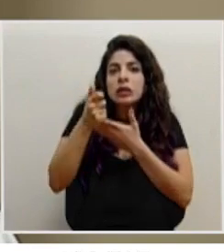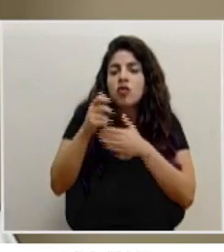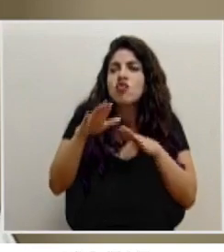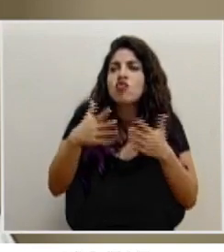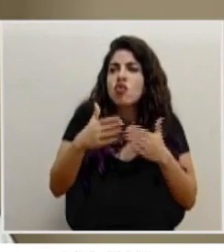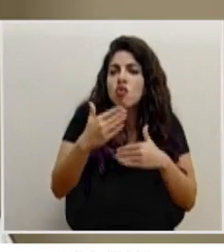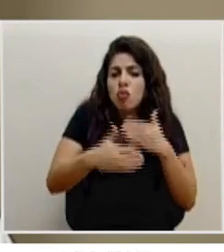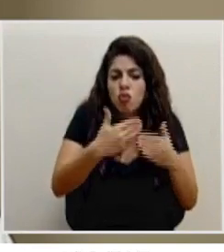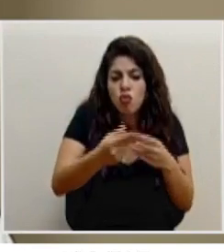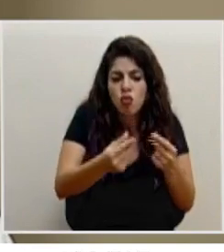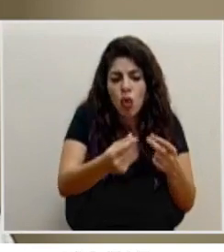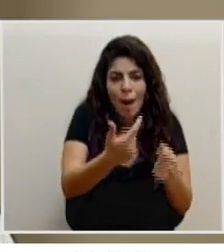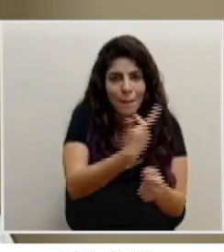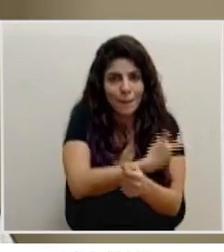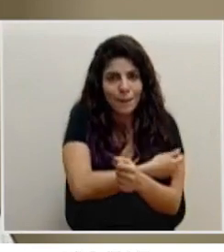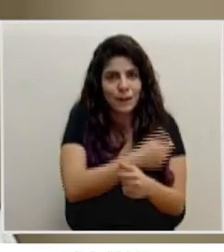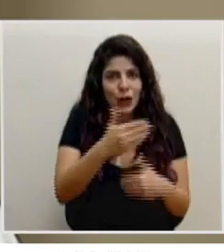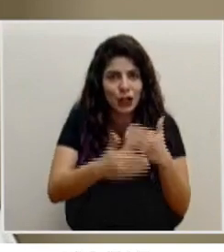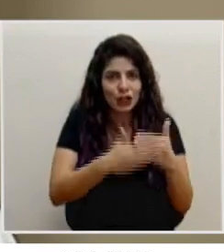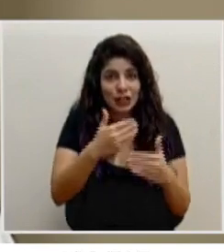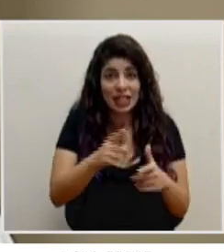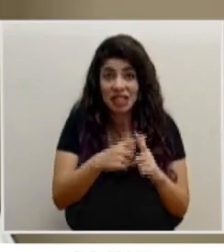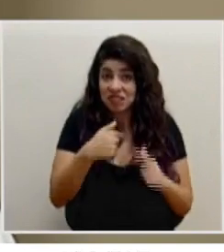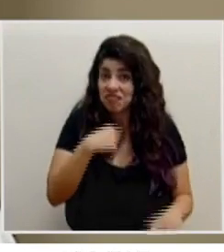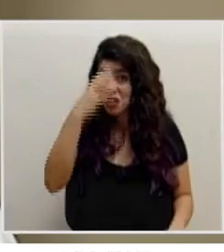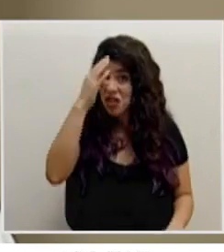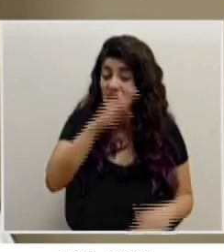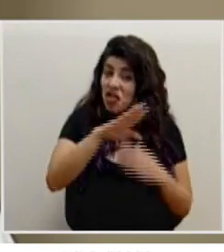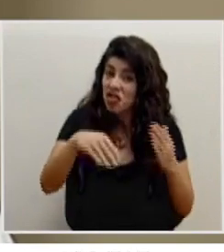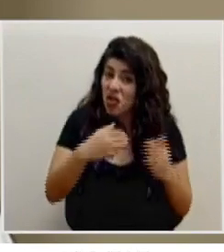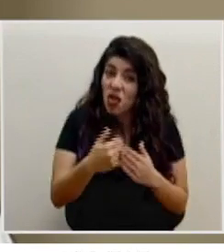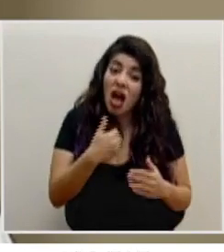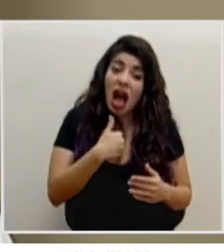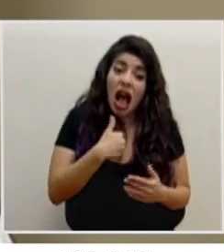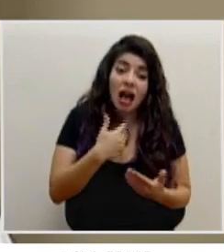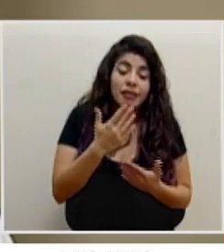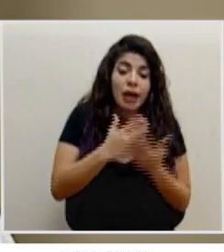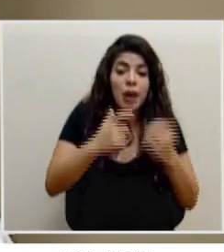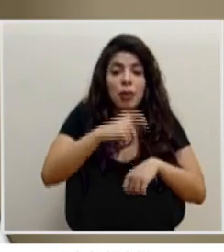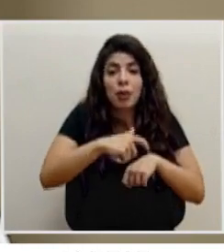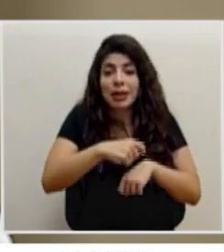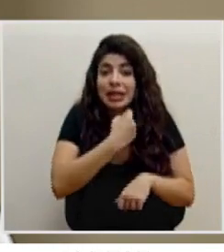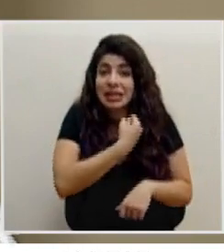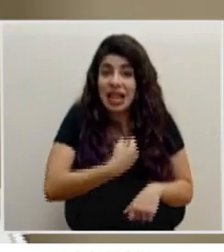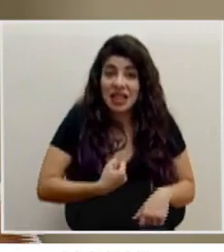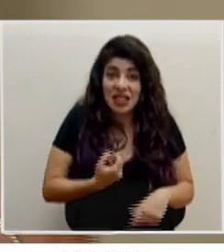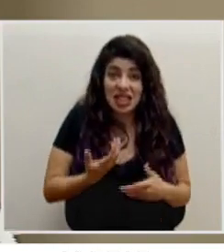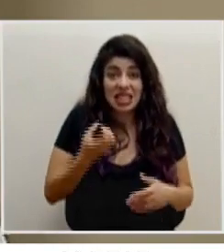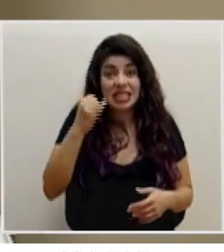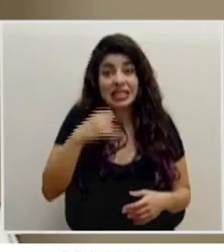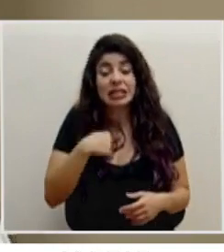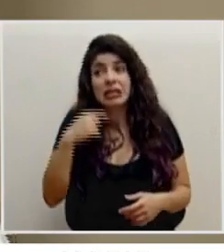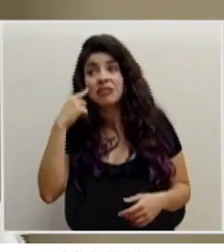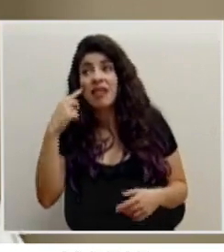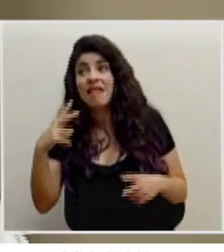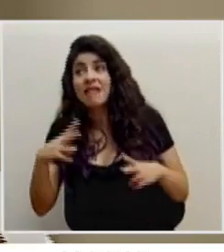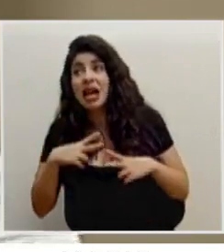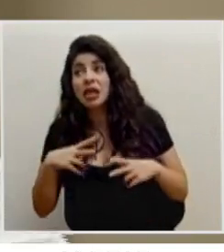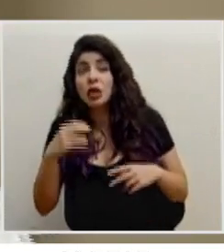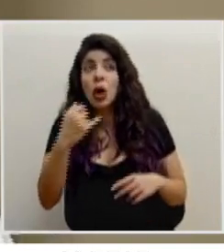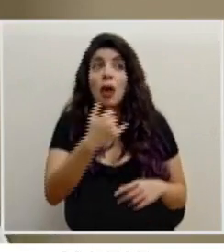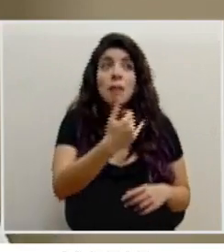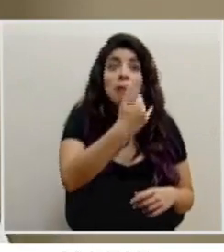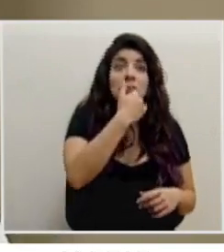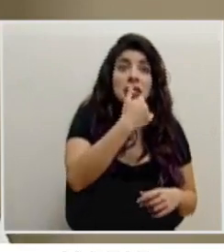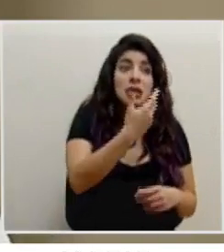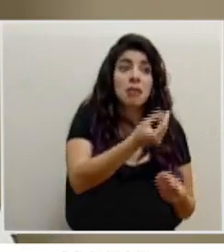estos procesos. Entonces yo creo que todos tenemos que hacer sacrificios en algún momento y si es entre irme de vacaciones y que me llamen y me